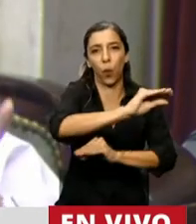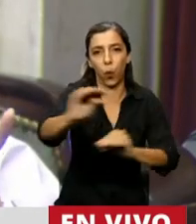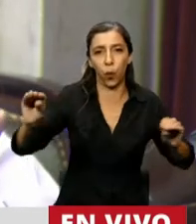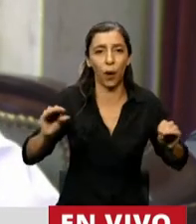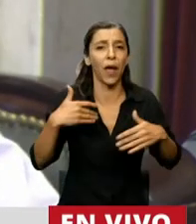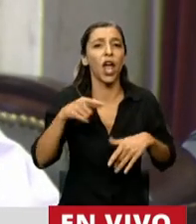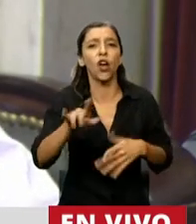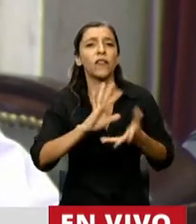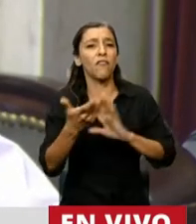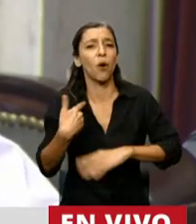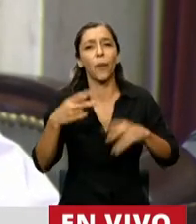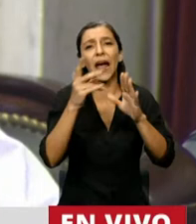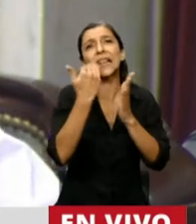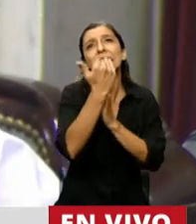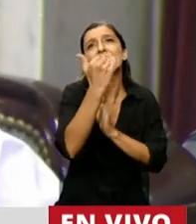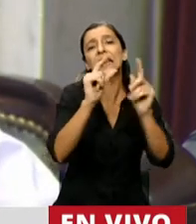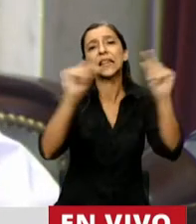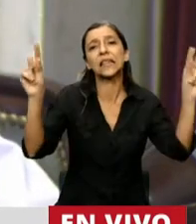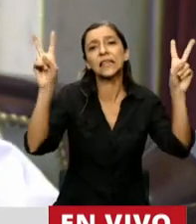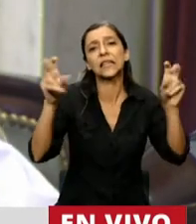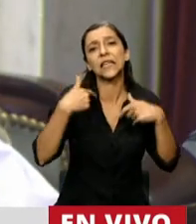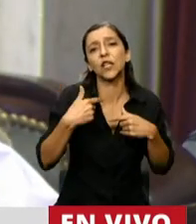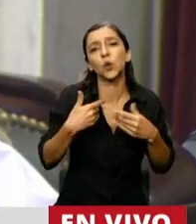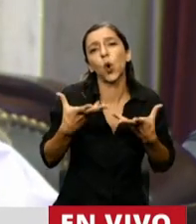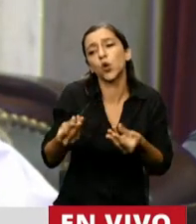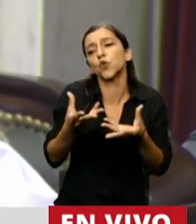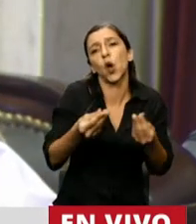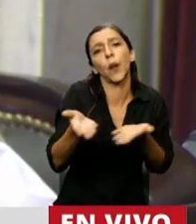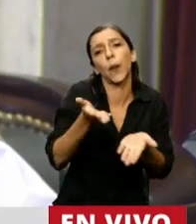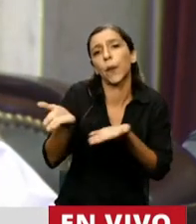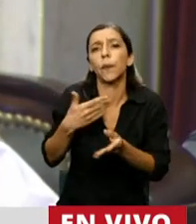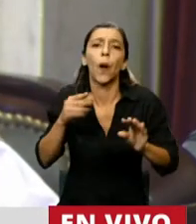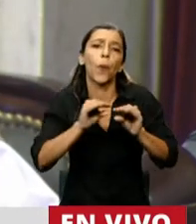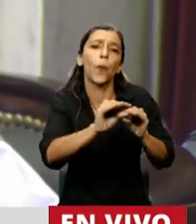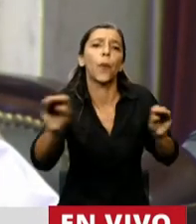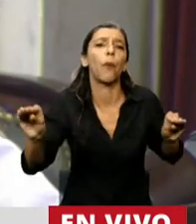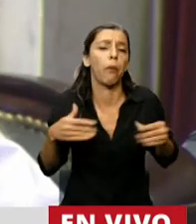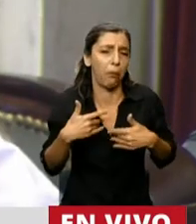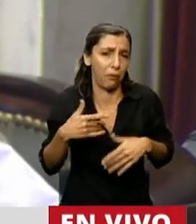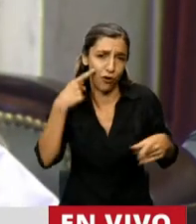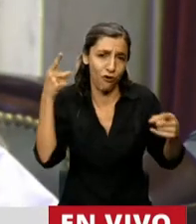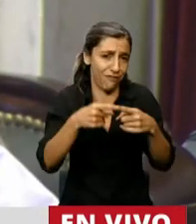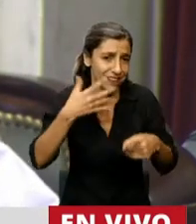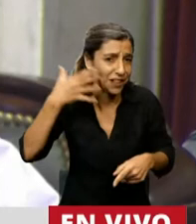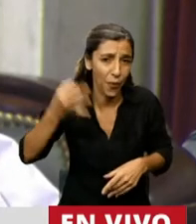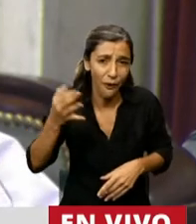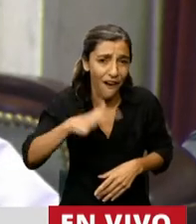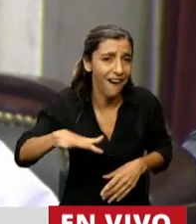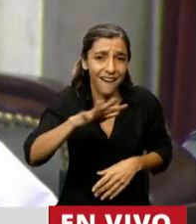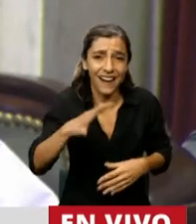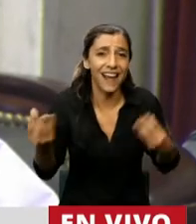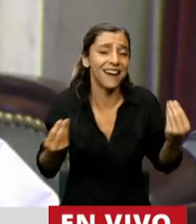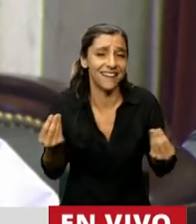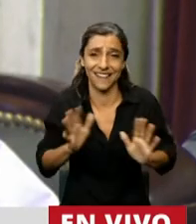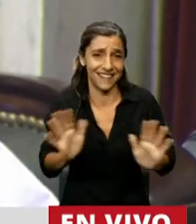estos títulos de solidaridad y redistribución, se está maquillando el verdadero objetivo, porque para el oficialismo